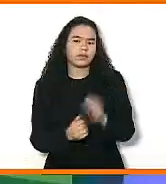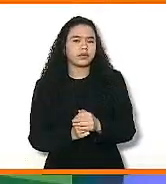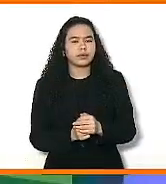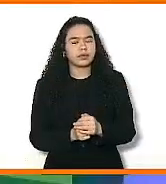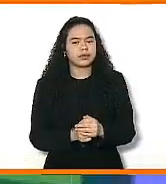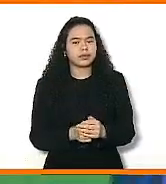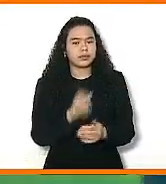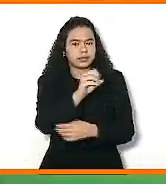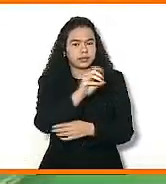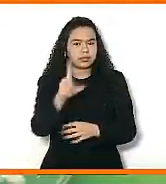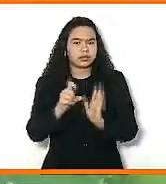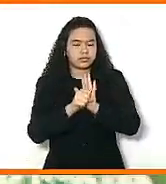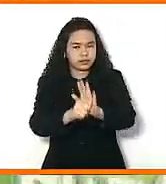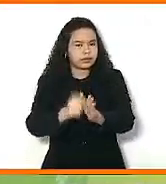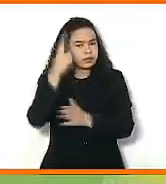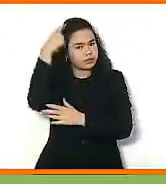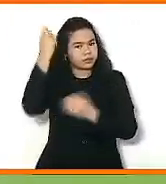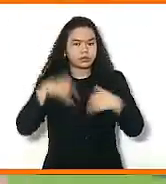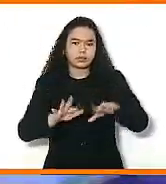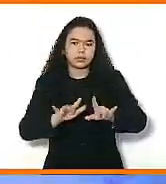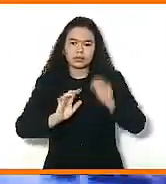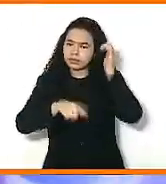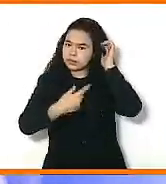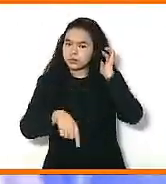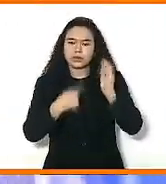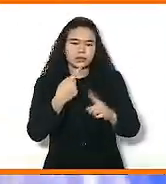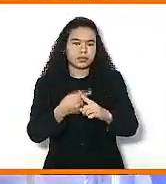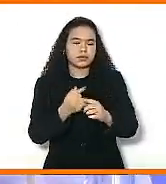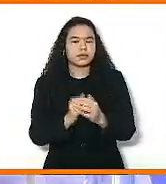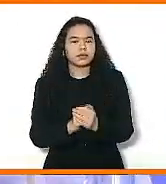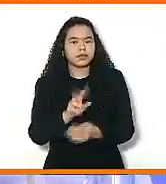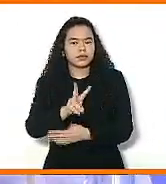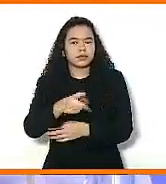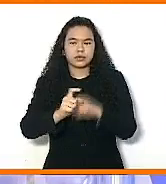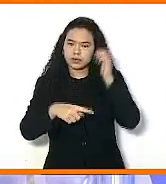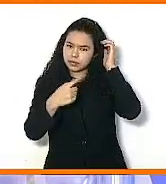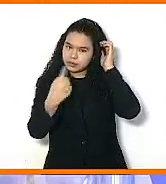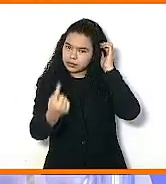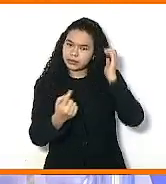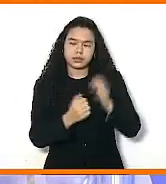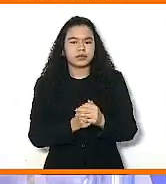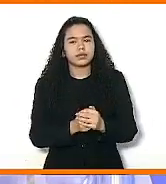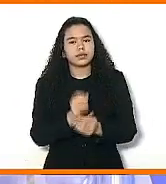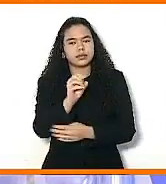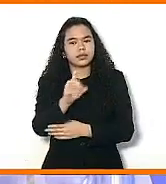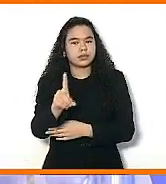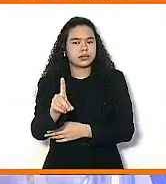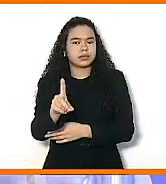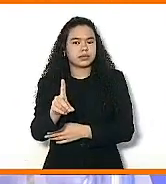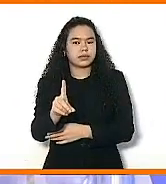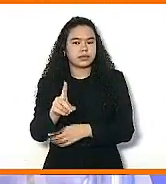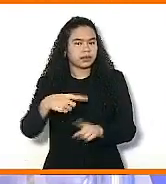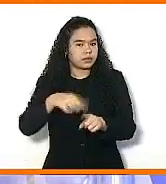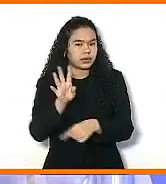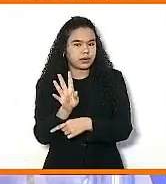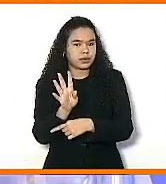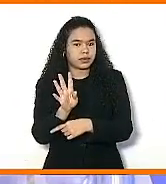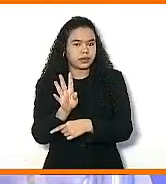diaria es el 0 1 con su símbolo de sueños pies para multi x 2 x y para + 1 014